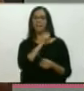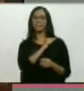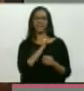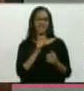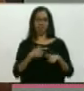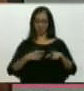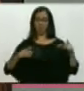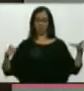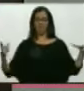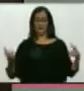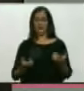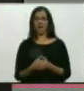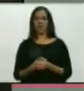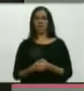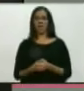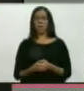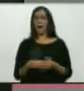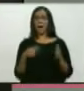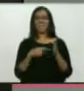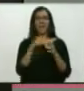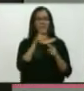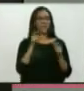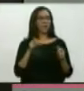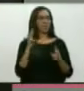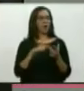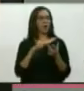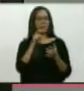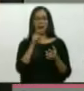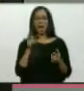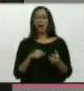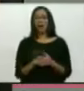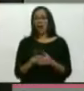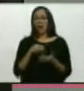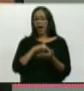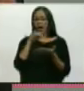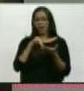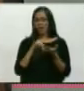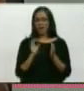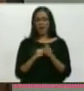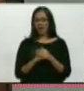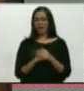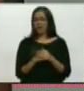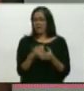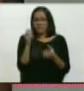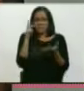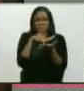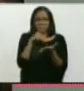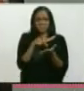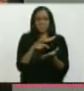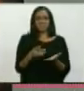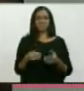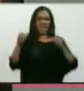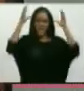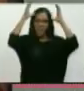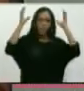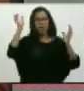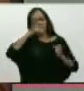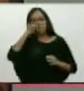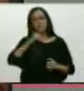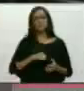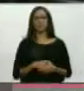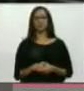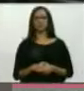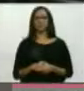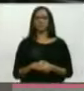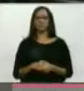llenar gente. Vas a llevar 1,000 personas, 2,000 personas. Y en Miami, en Arena Paso, vas a llevar gente gran cabrón, de bolas que sí. Bueno, yo